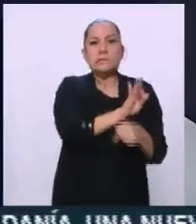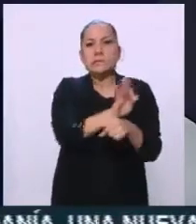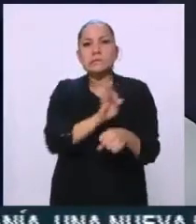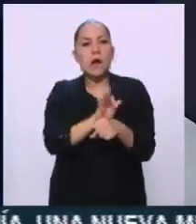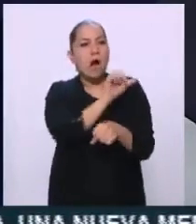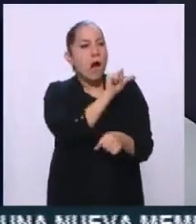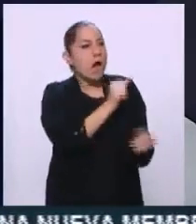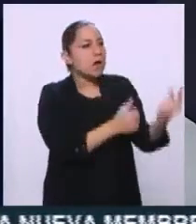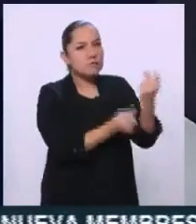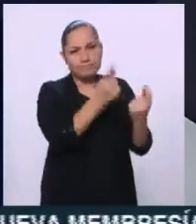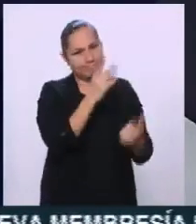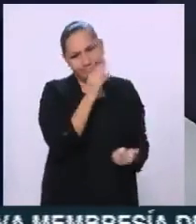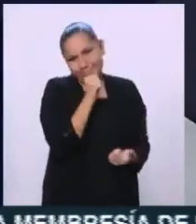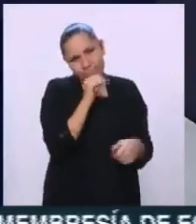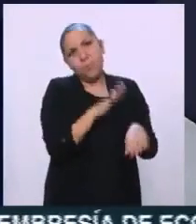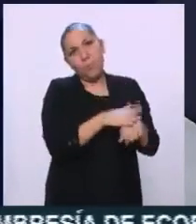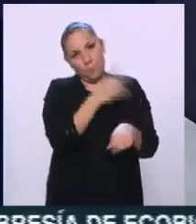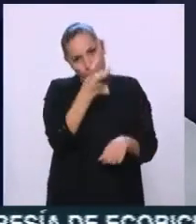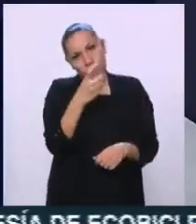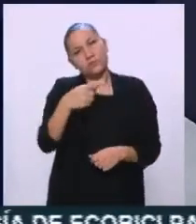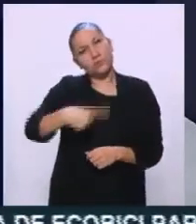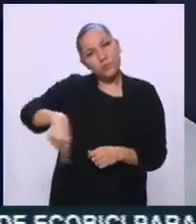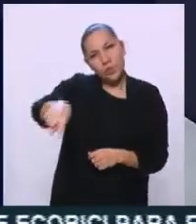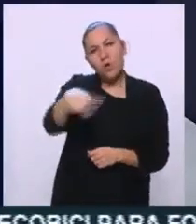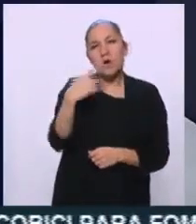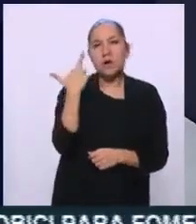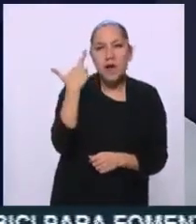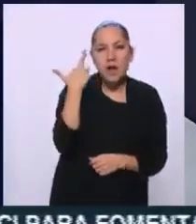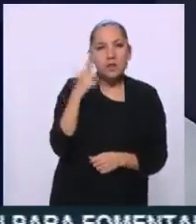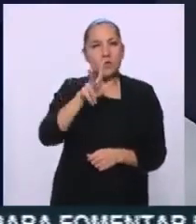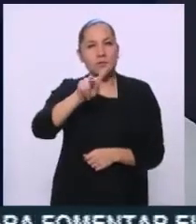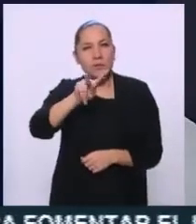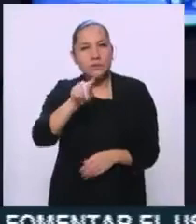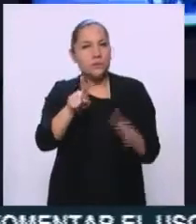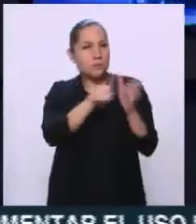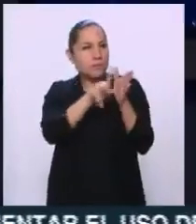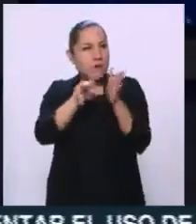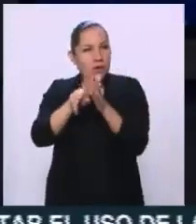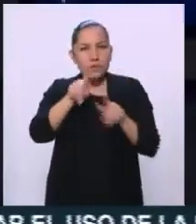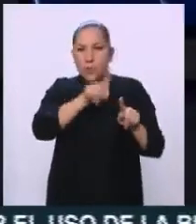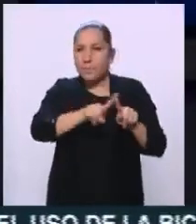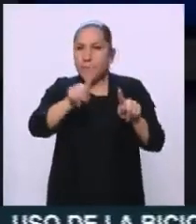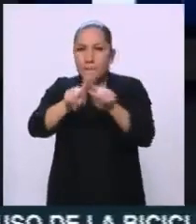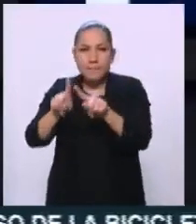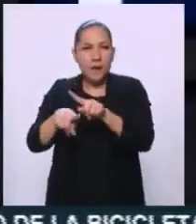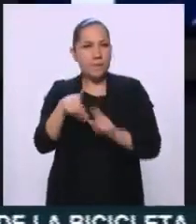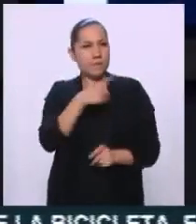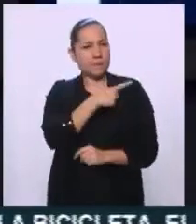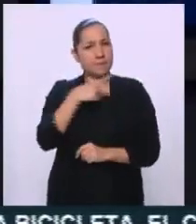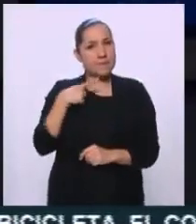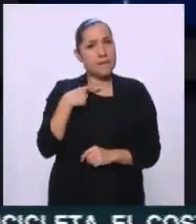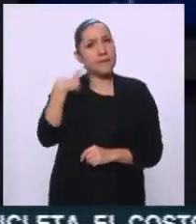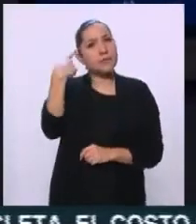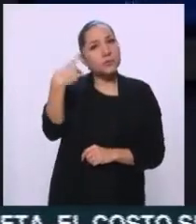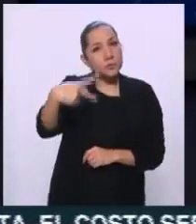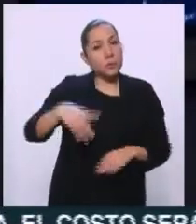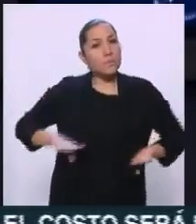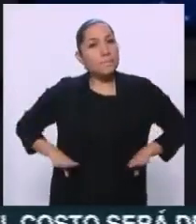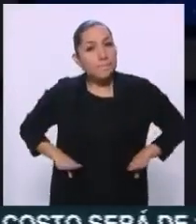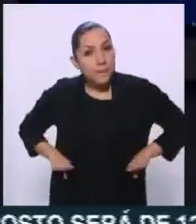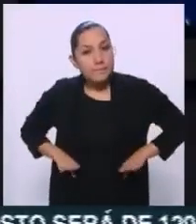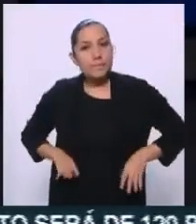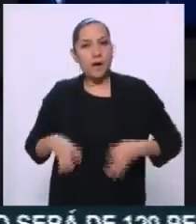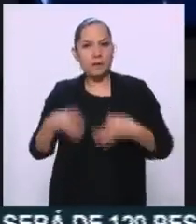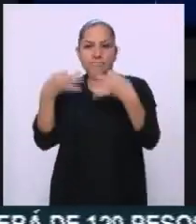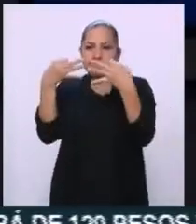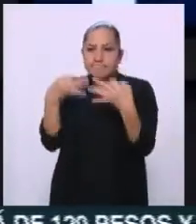comunicación, pues hay un respeto porque es muy importante un ecosistema sano, democrático de medios de comunicación. Para eso